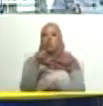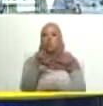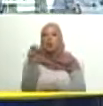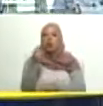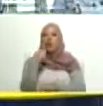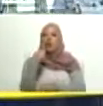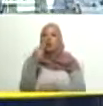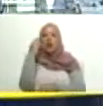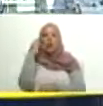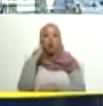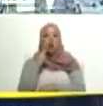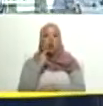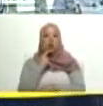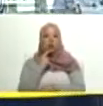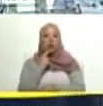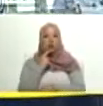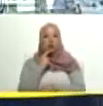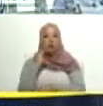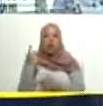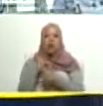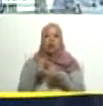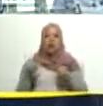Bolívar, libertador,